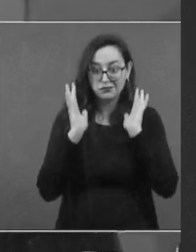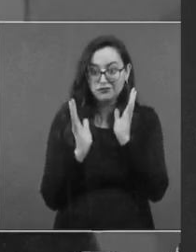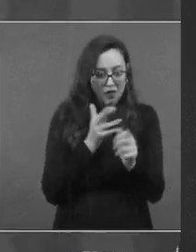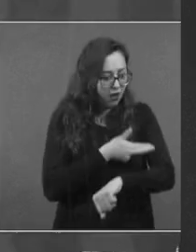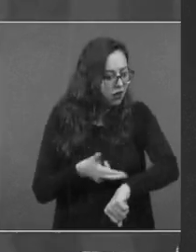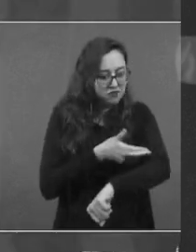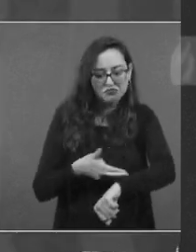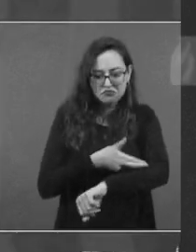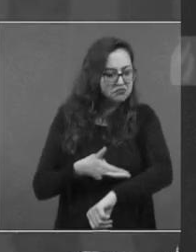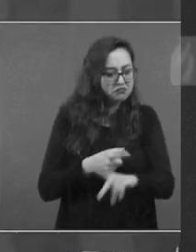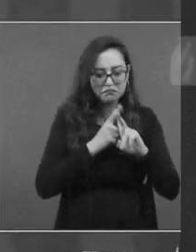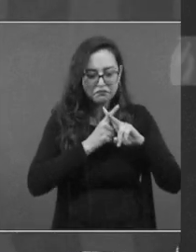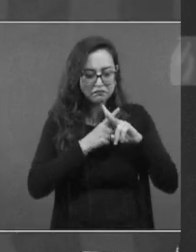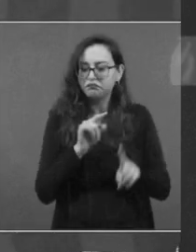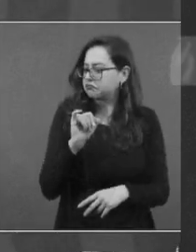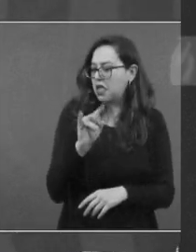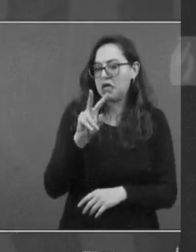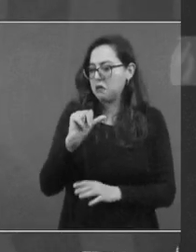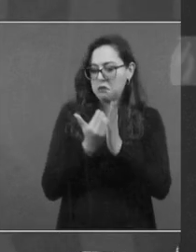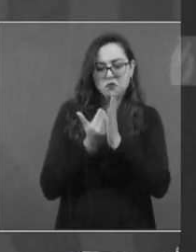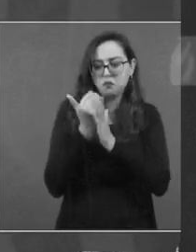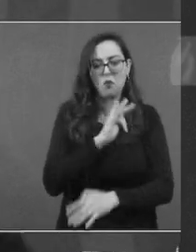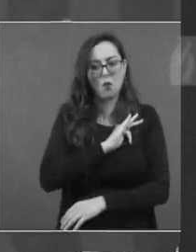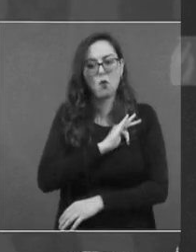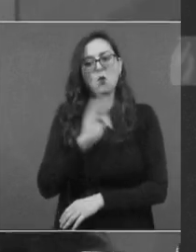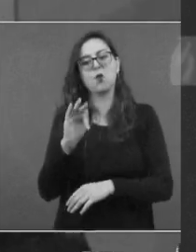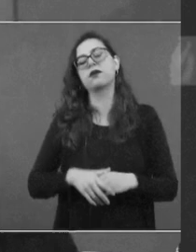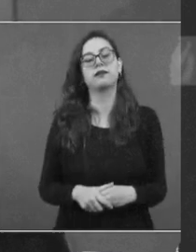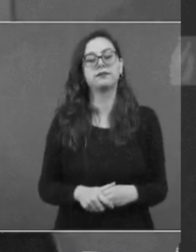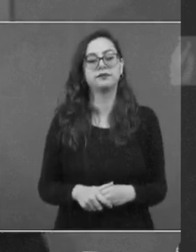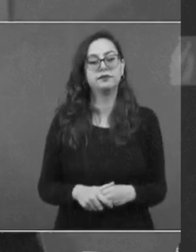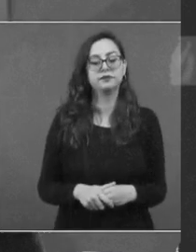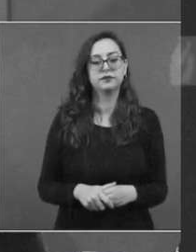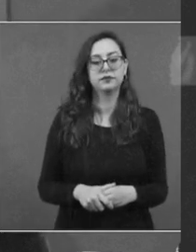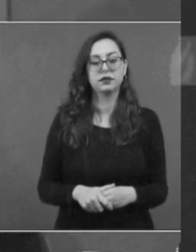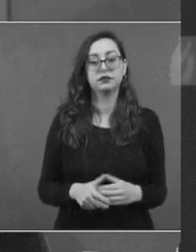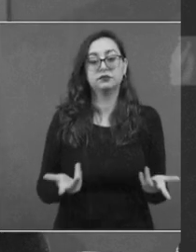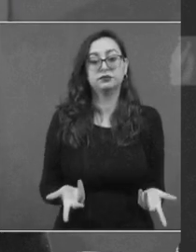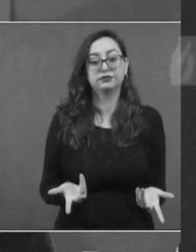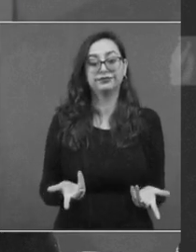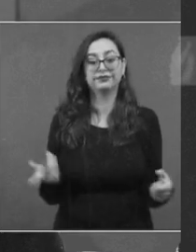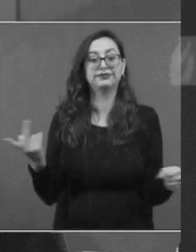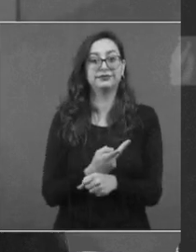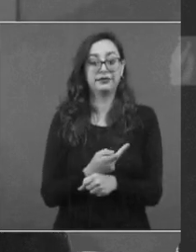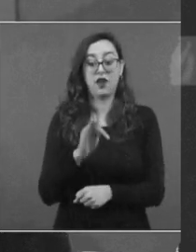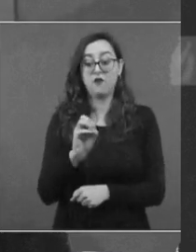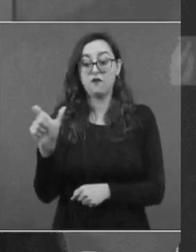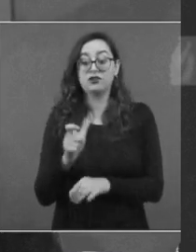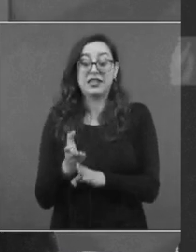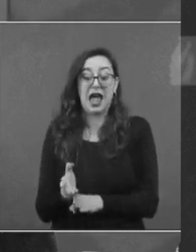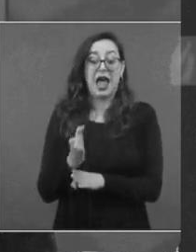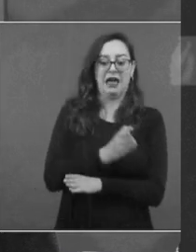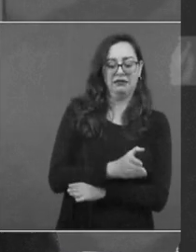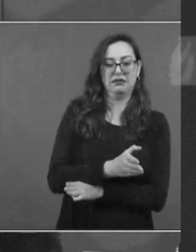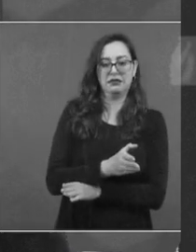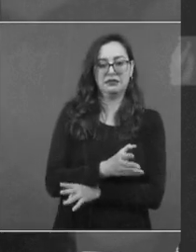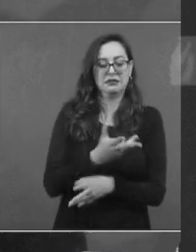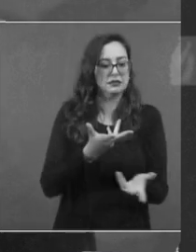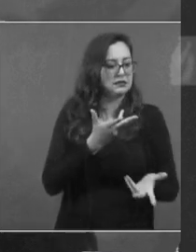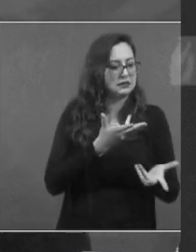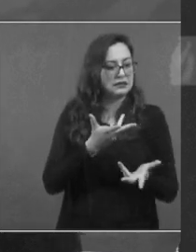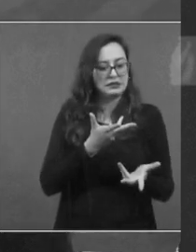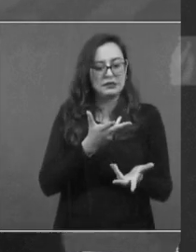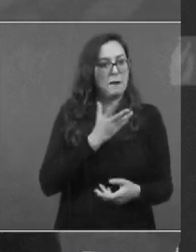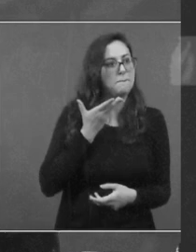convencido, porque antes de tomar posición todavía hubo otro intento. Y como entonces, para la autorización del techo